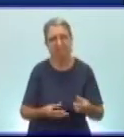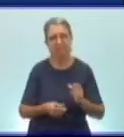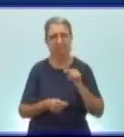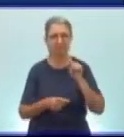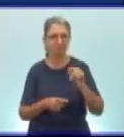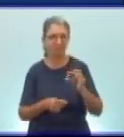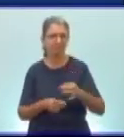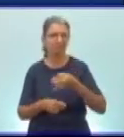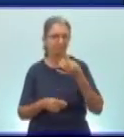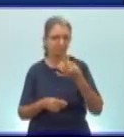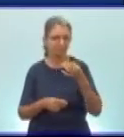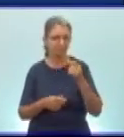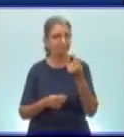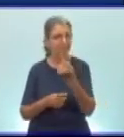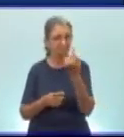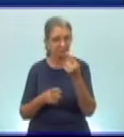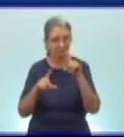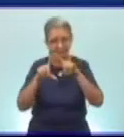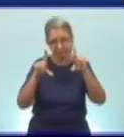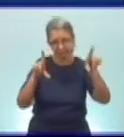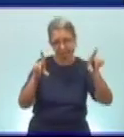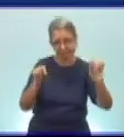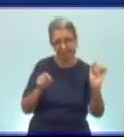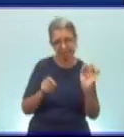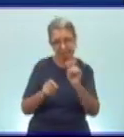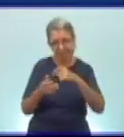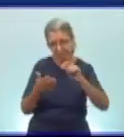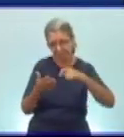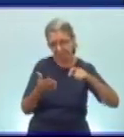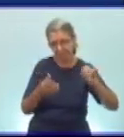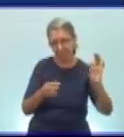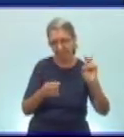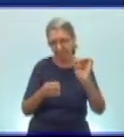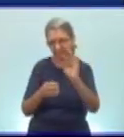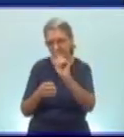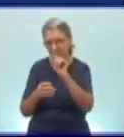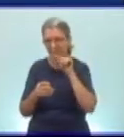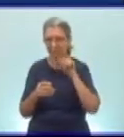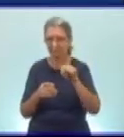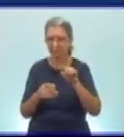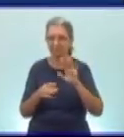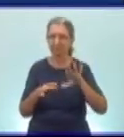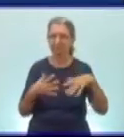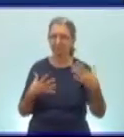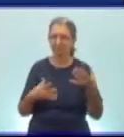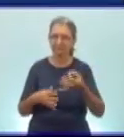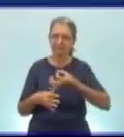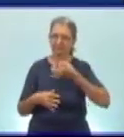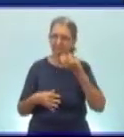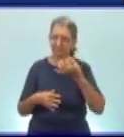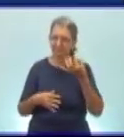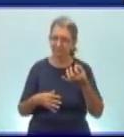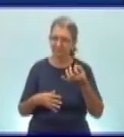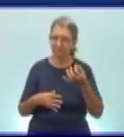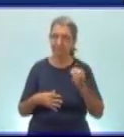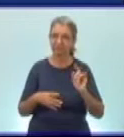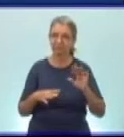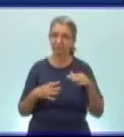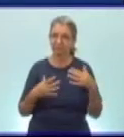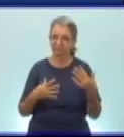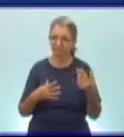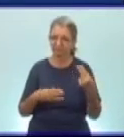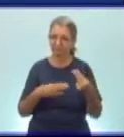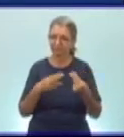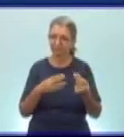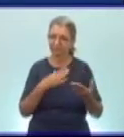explicando más a fondo sobre estas ecuaciones que usted está viendo en pantalla. A partir, bueno, pues de lo que vamos a hacer, como mismo hicimos en el caso de